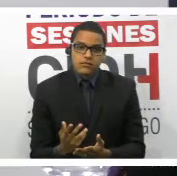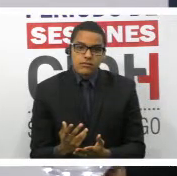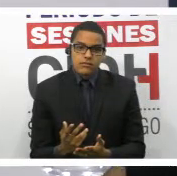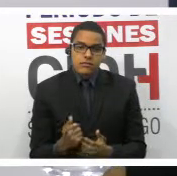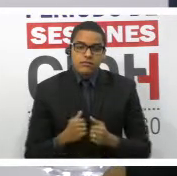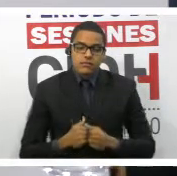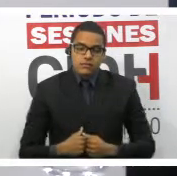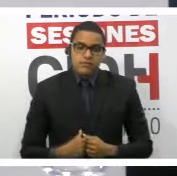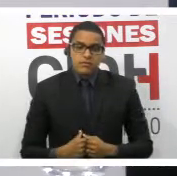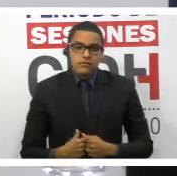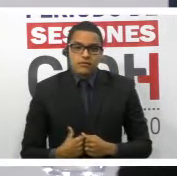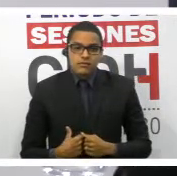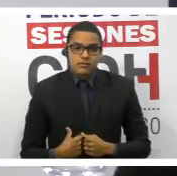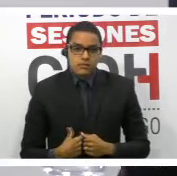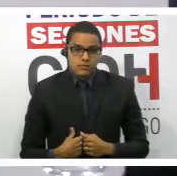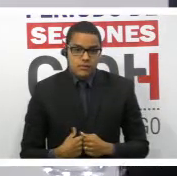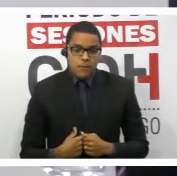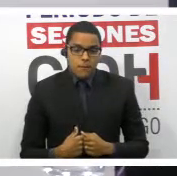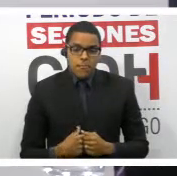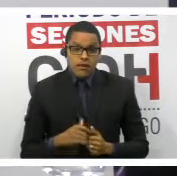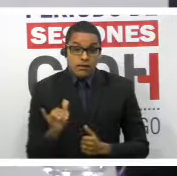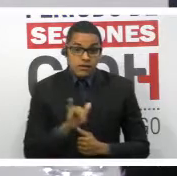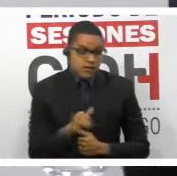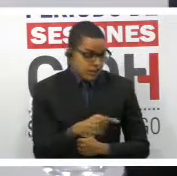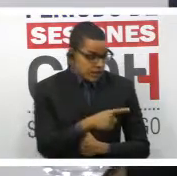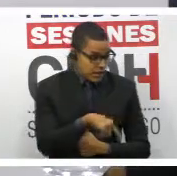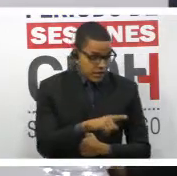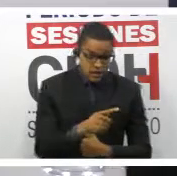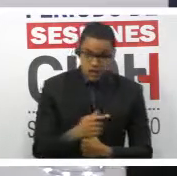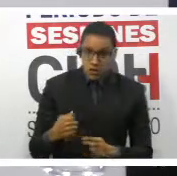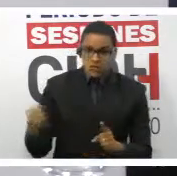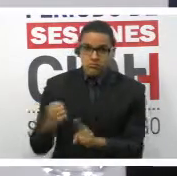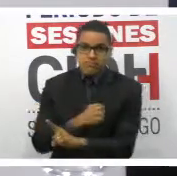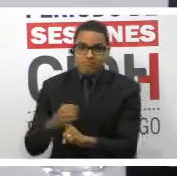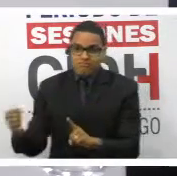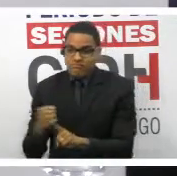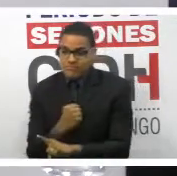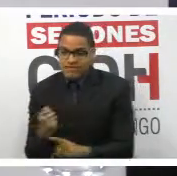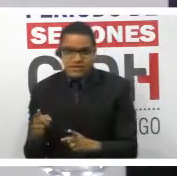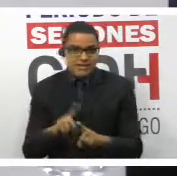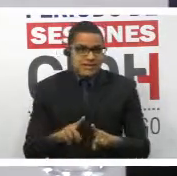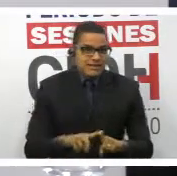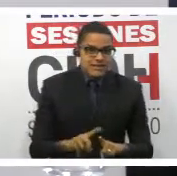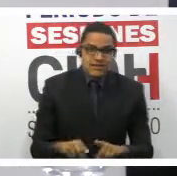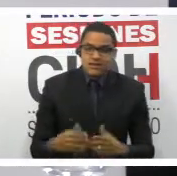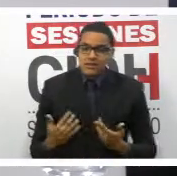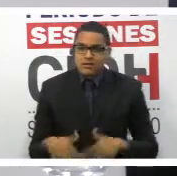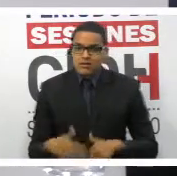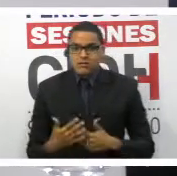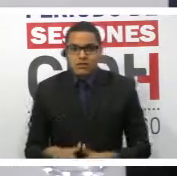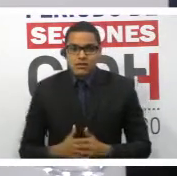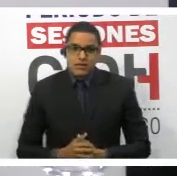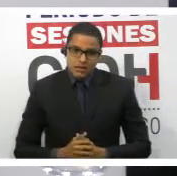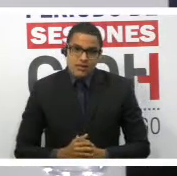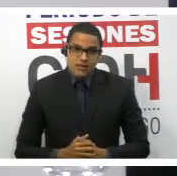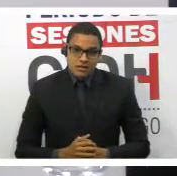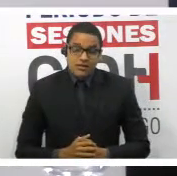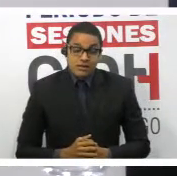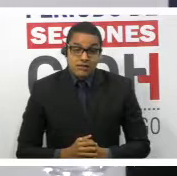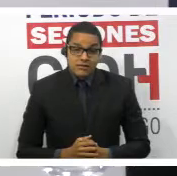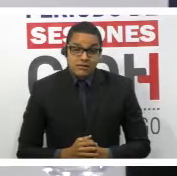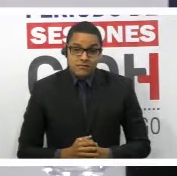crueles inhumanos o degradantes y están segregadas y expuestas al riesgo de violencia